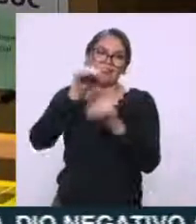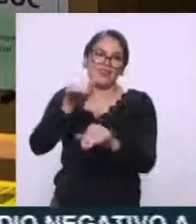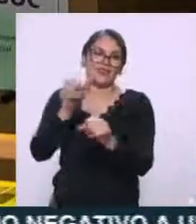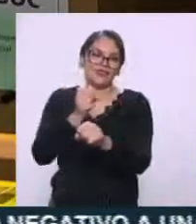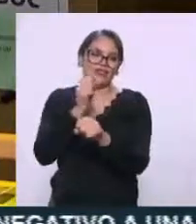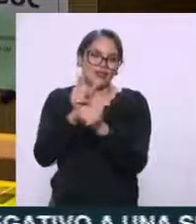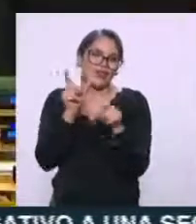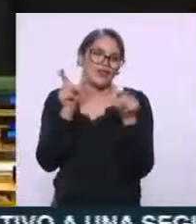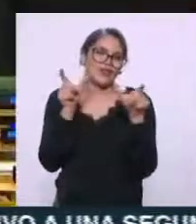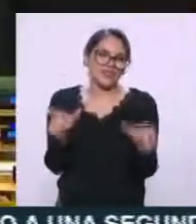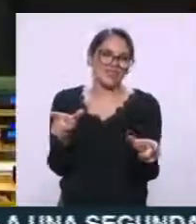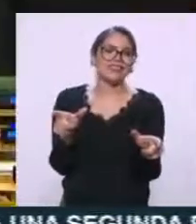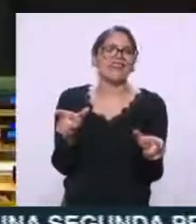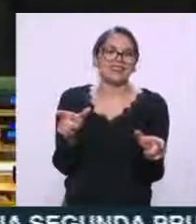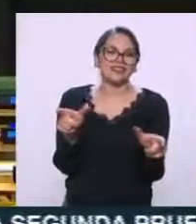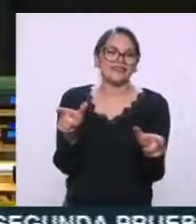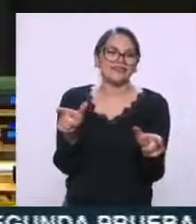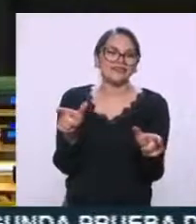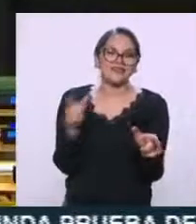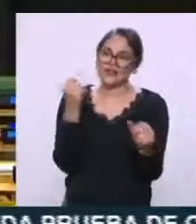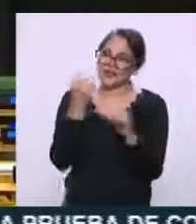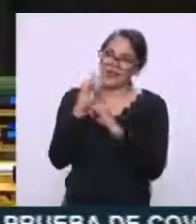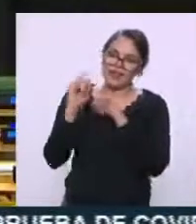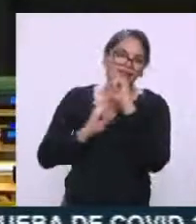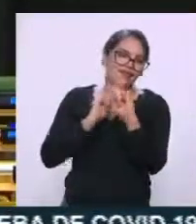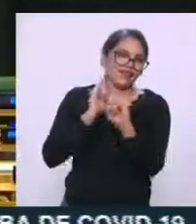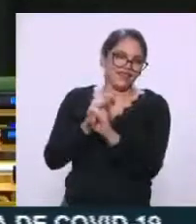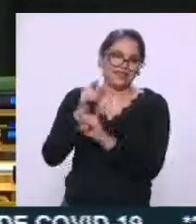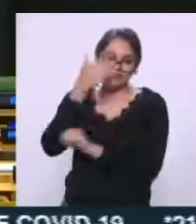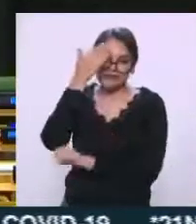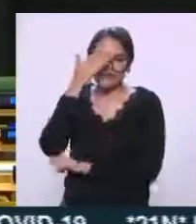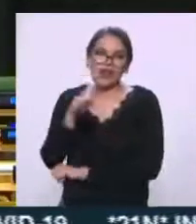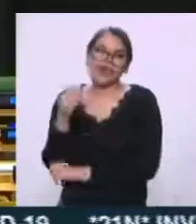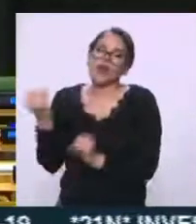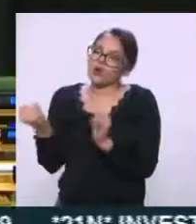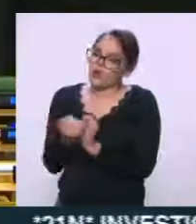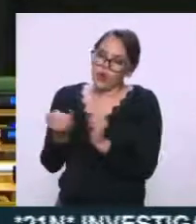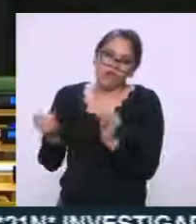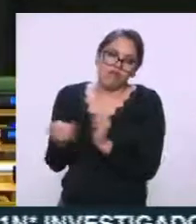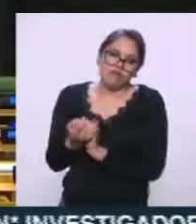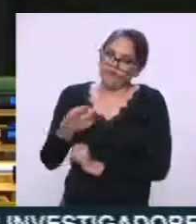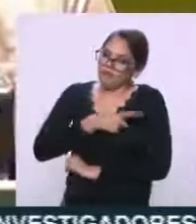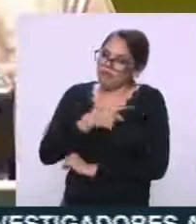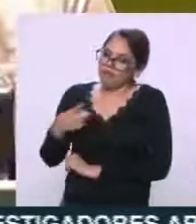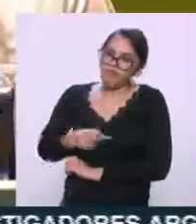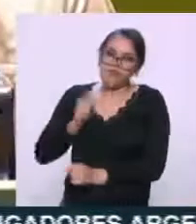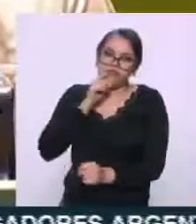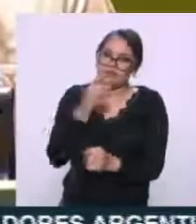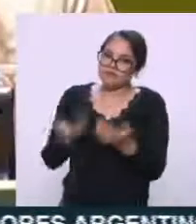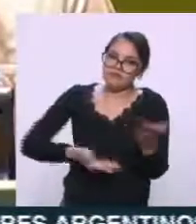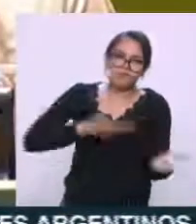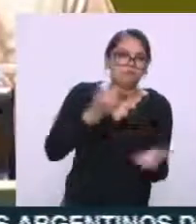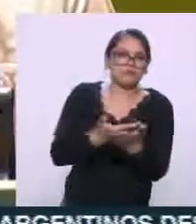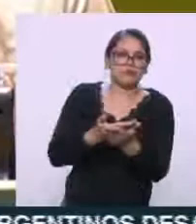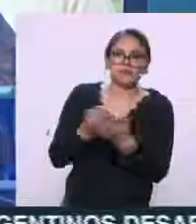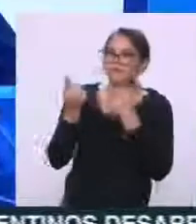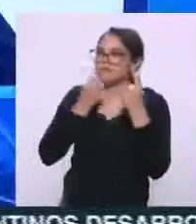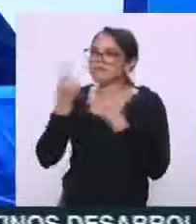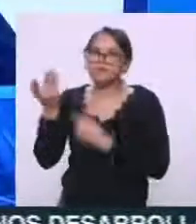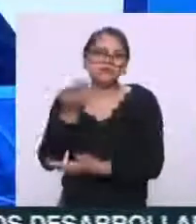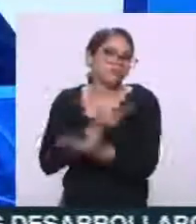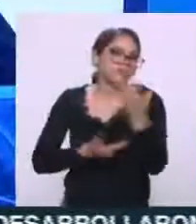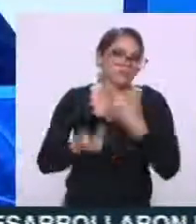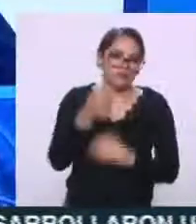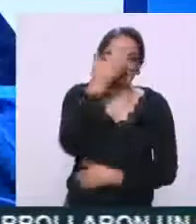y por ende de seguridad internacional, tendrán que ser abordados por el Consejo de Seguridad. Sin duda